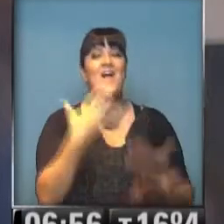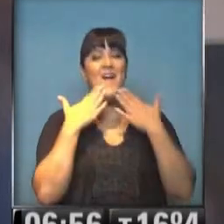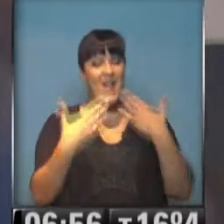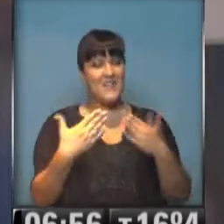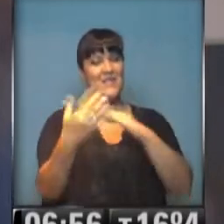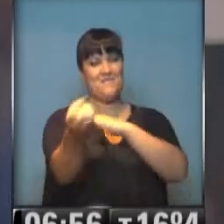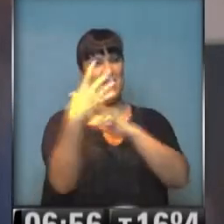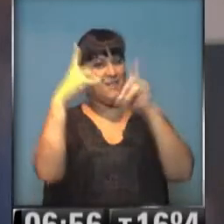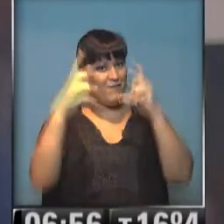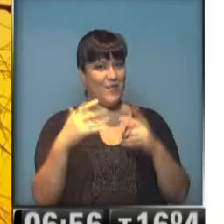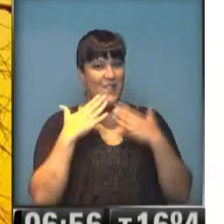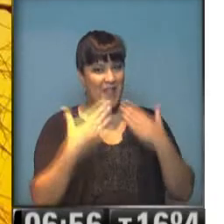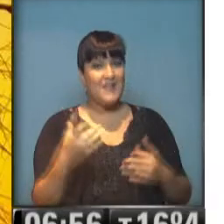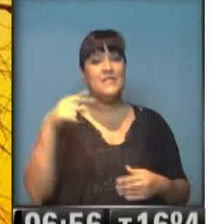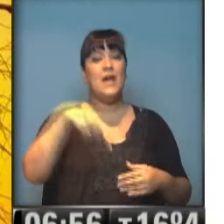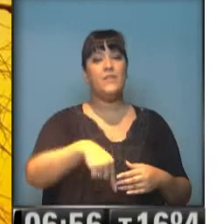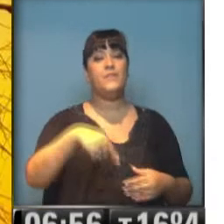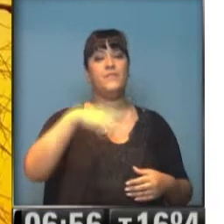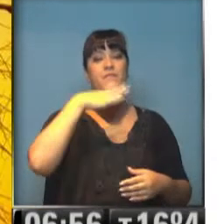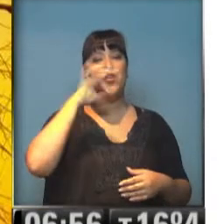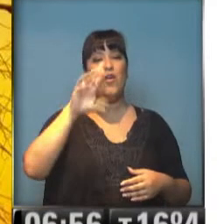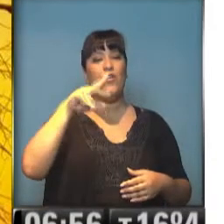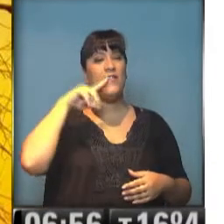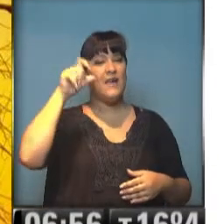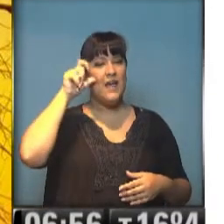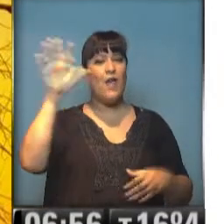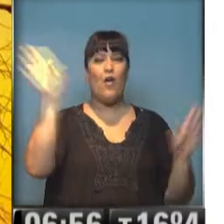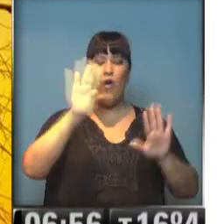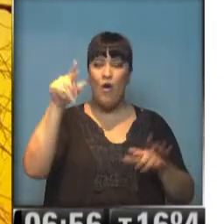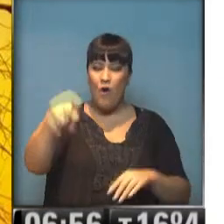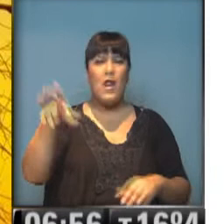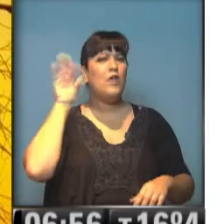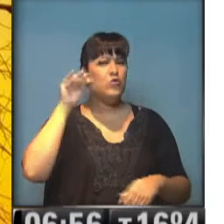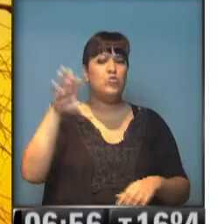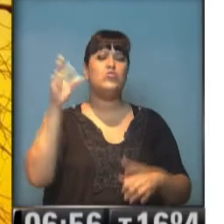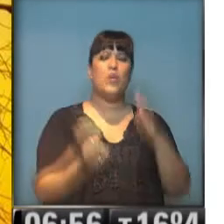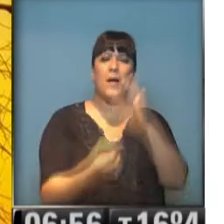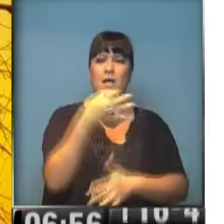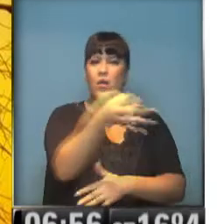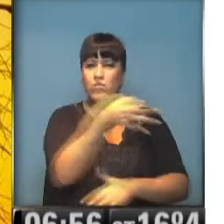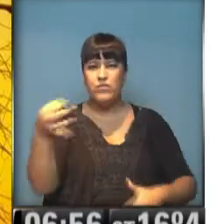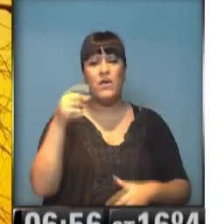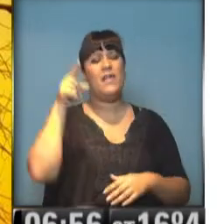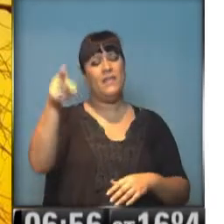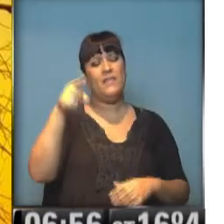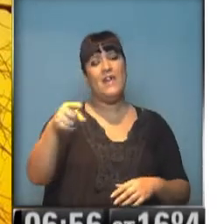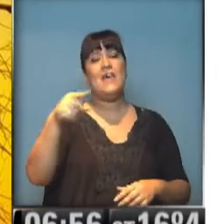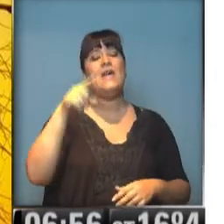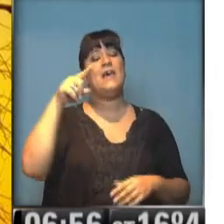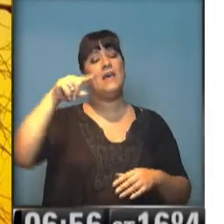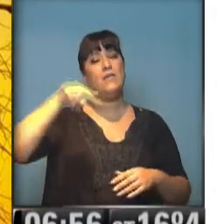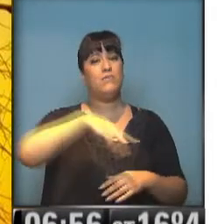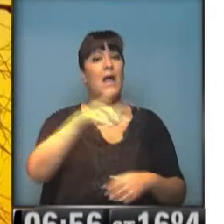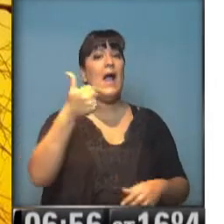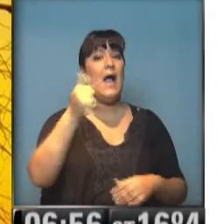foto. Quien más nos escribe es Jorge Bruno, dice, hola Nadia, buen día, te escucho todas las mañanas desde Coronel Seguí, partido de